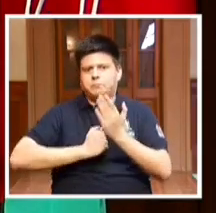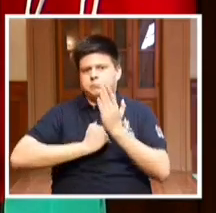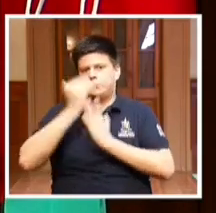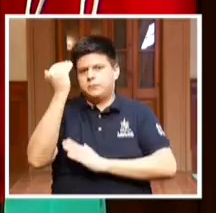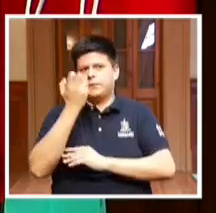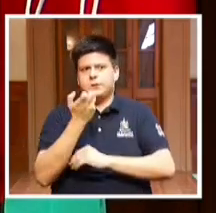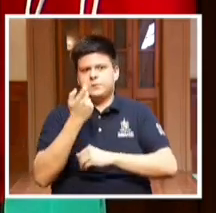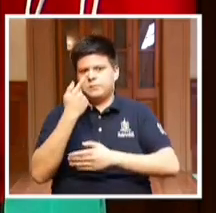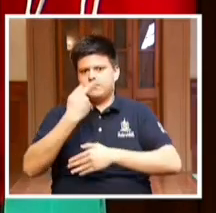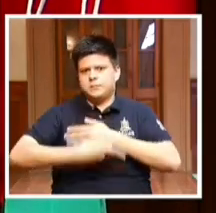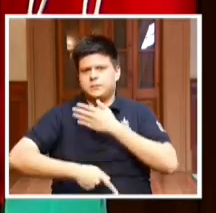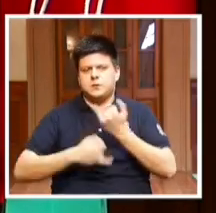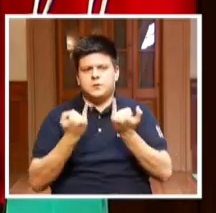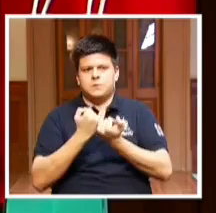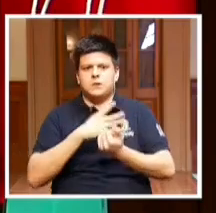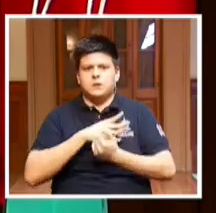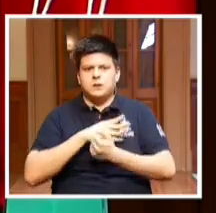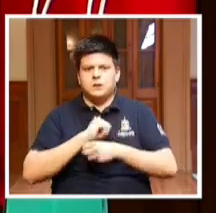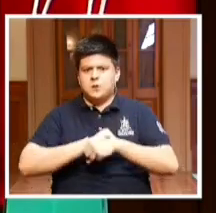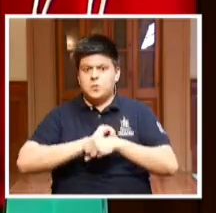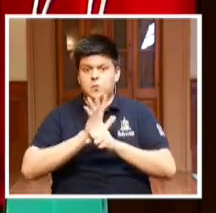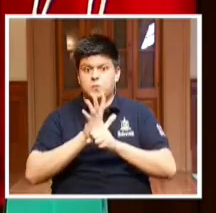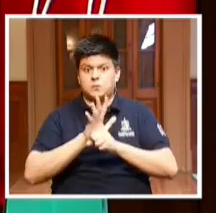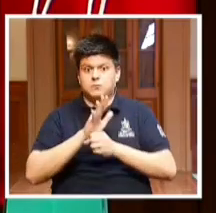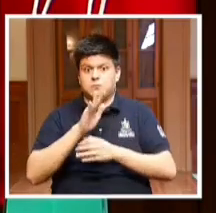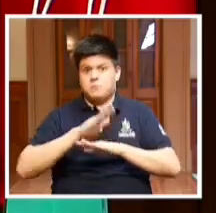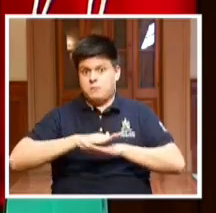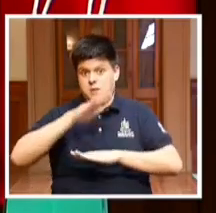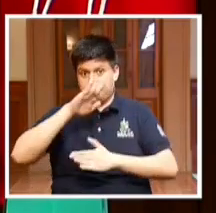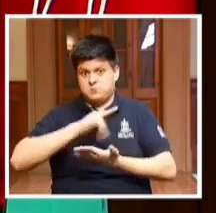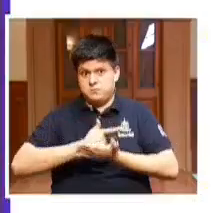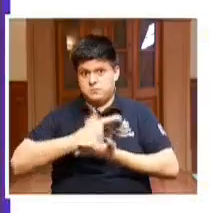tener una forma grave de COVID-19.